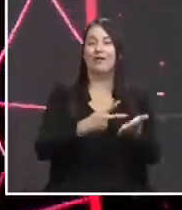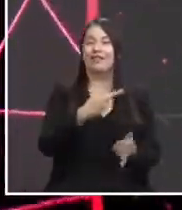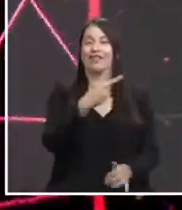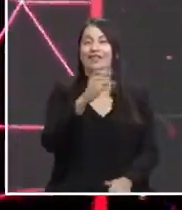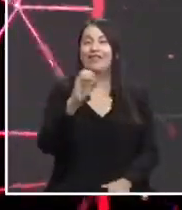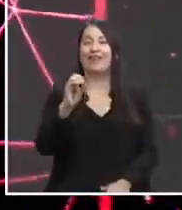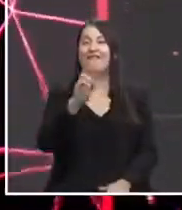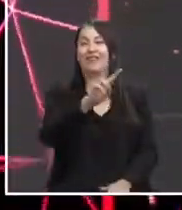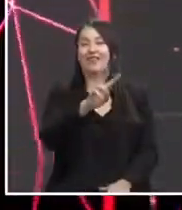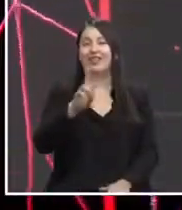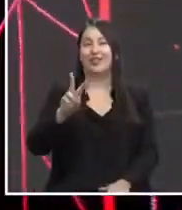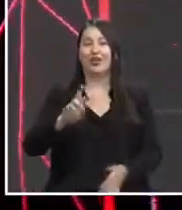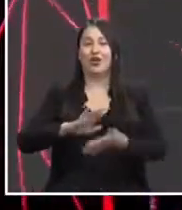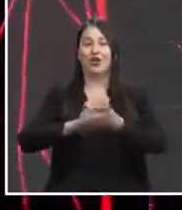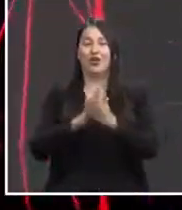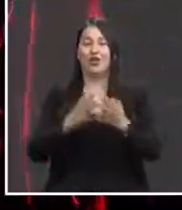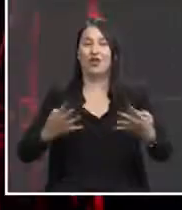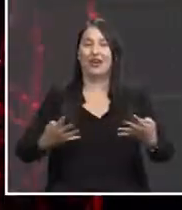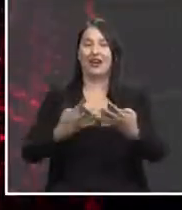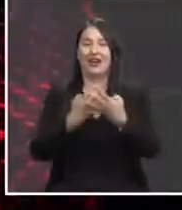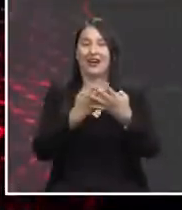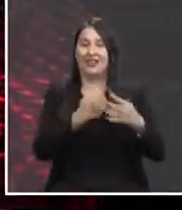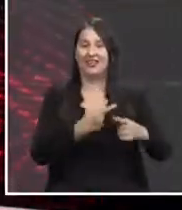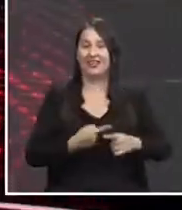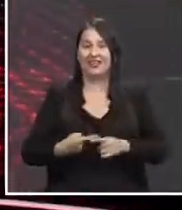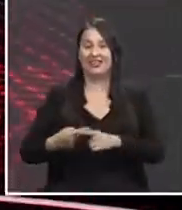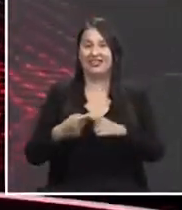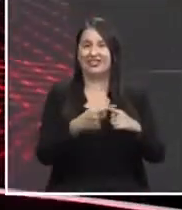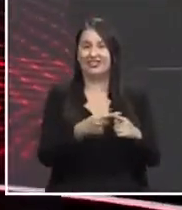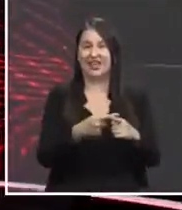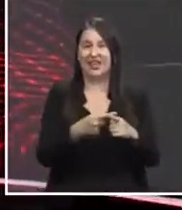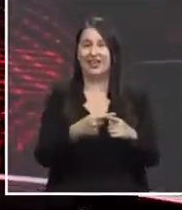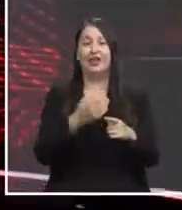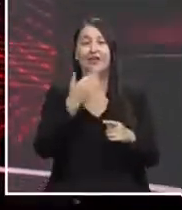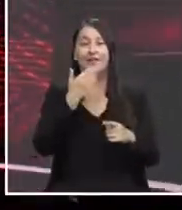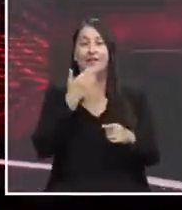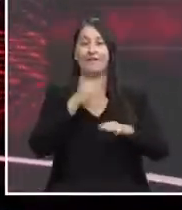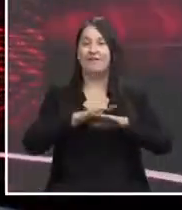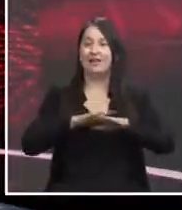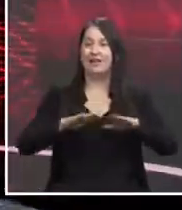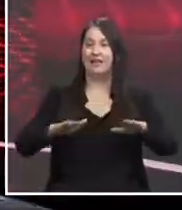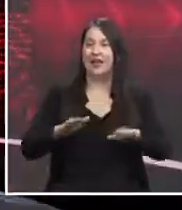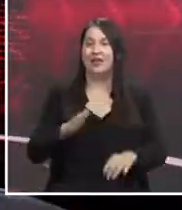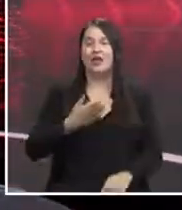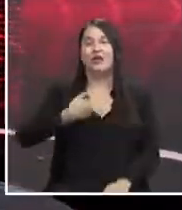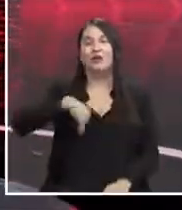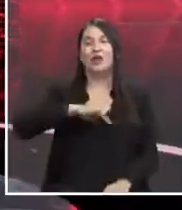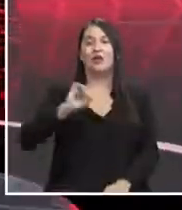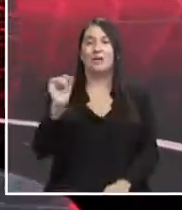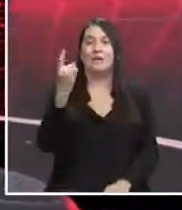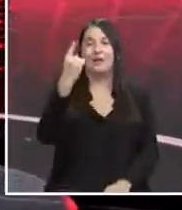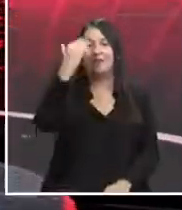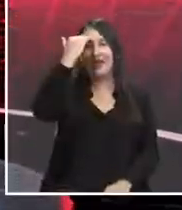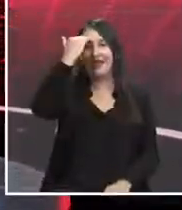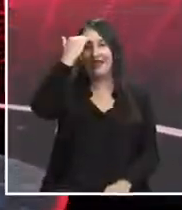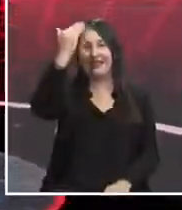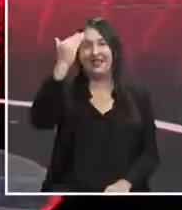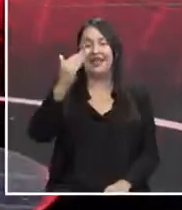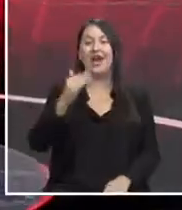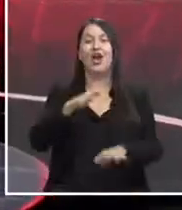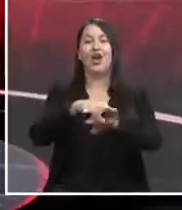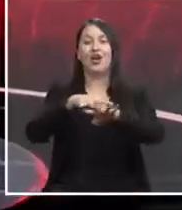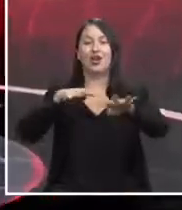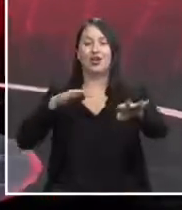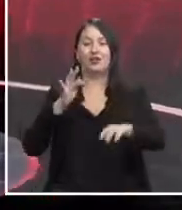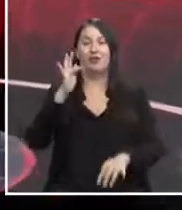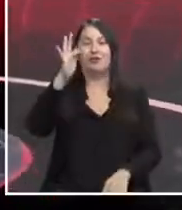todas nuestras redes sociales. Recordarles también que estamos finalizando nuestro primer día de Congreso Futuro en la